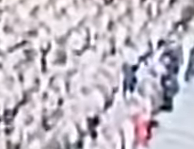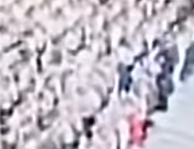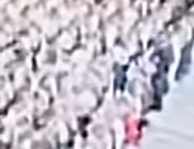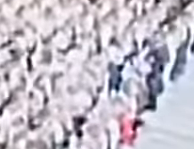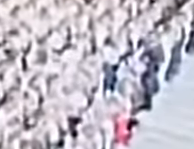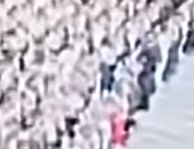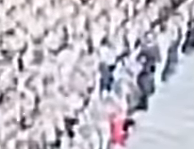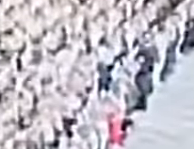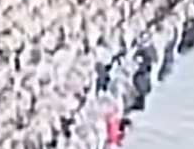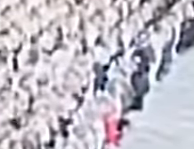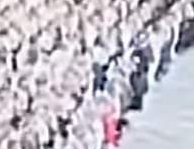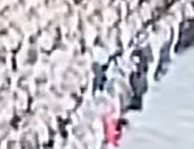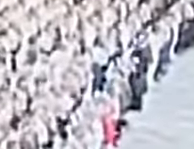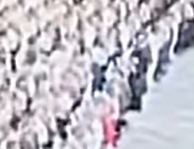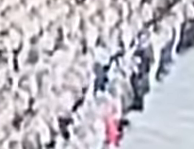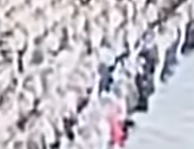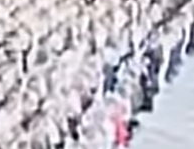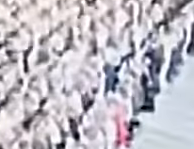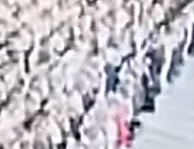Muy buenas tardes